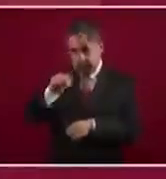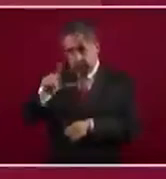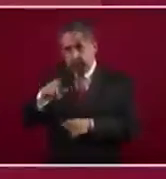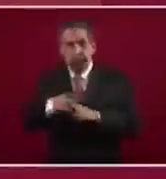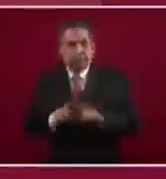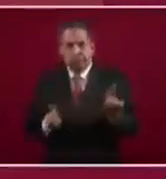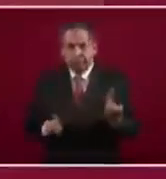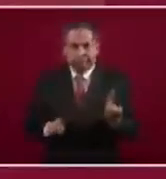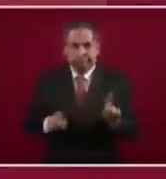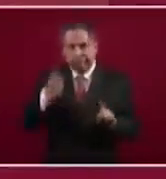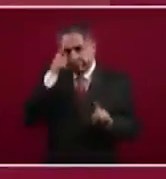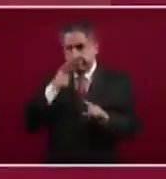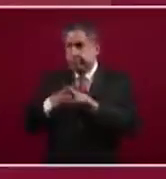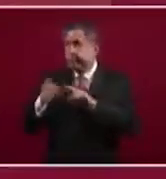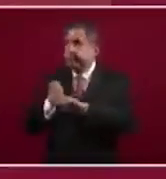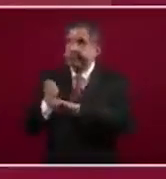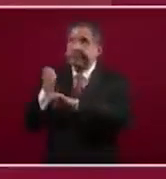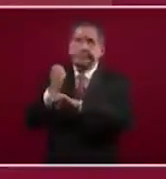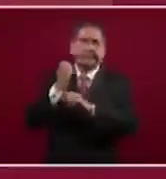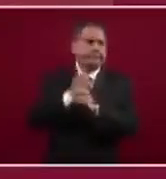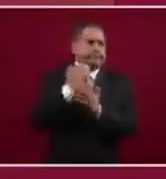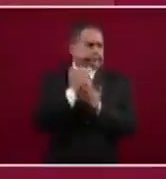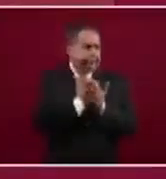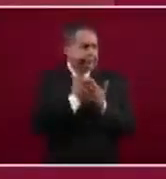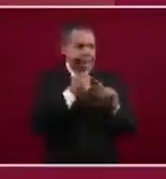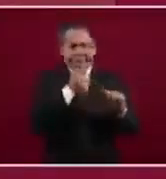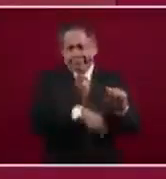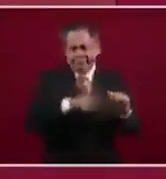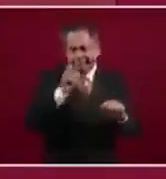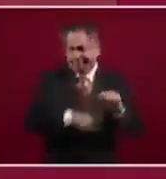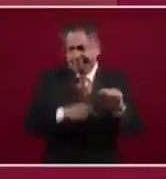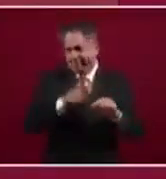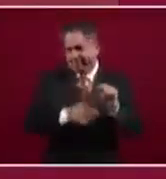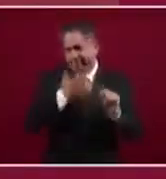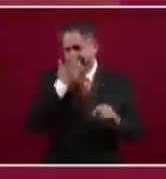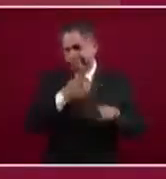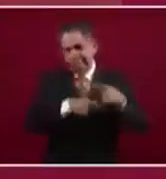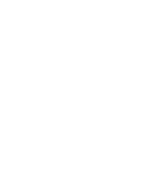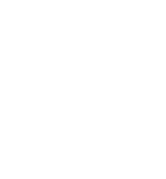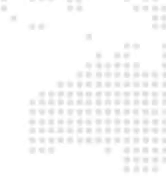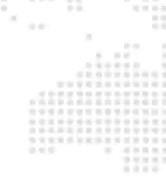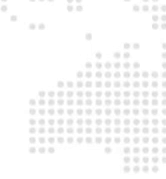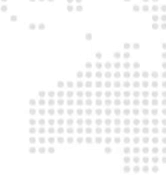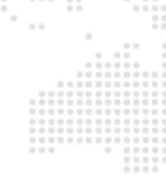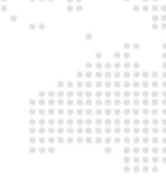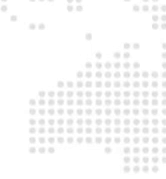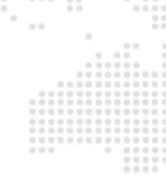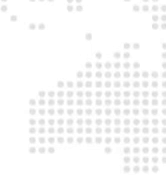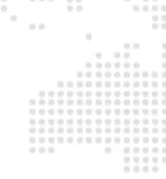contribuir a que en todas las entidades se vayan desmantelando este tipo de prácticas penitenciarias.